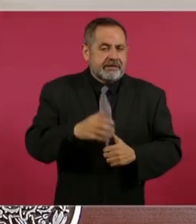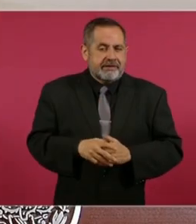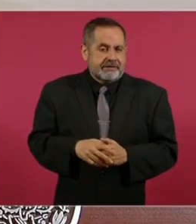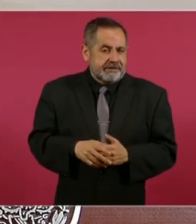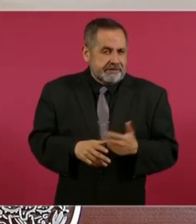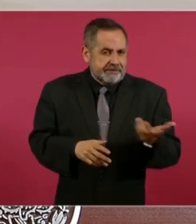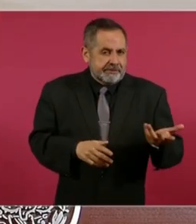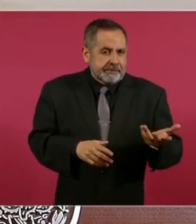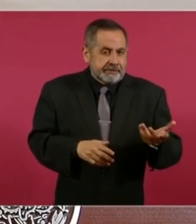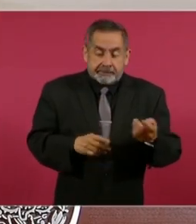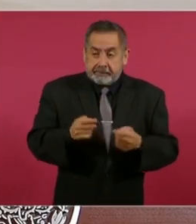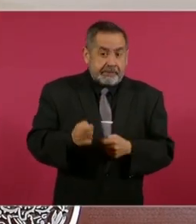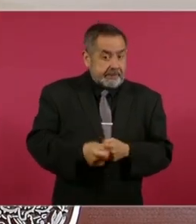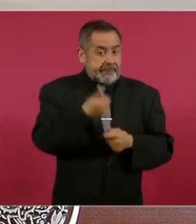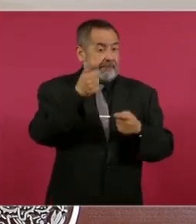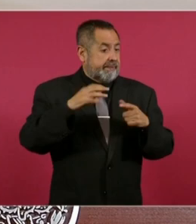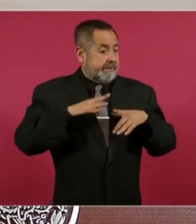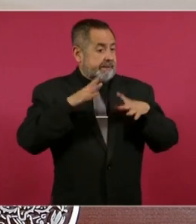porque son de las primeras